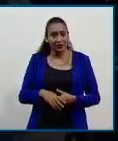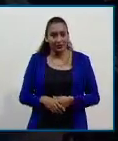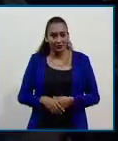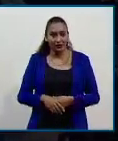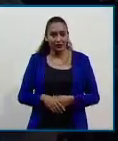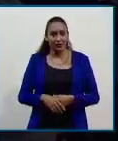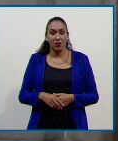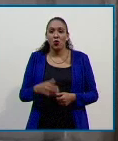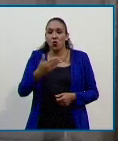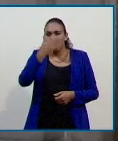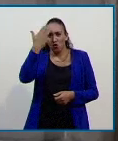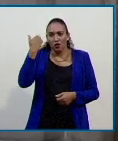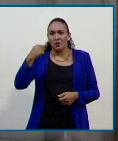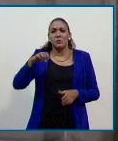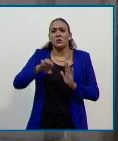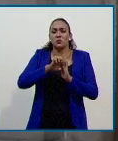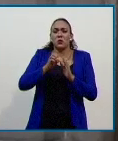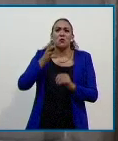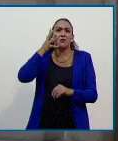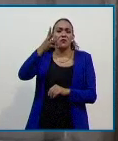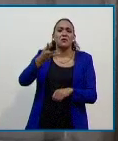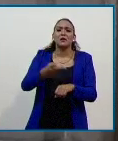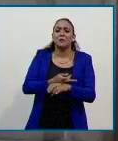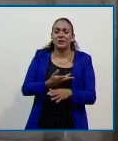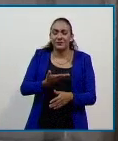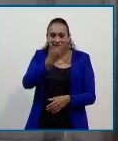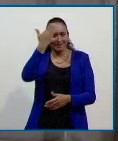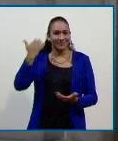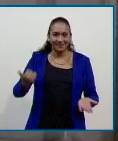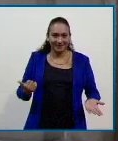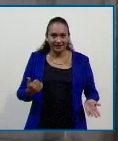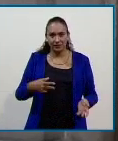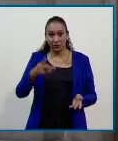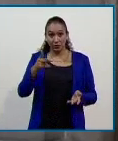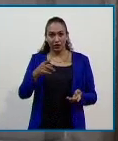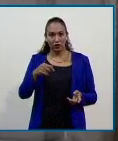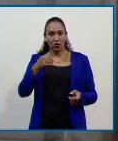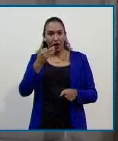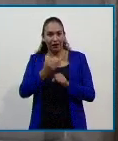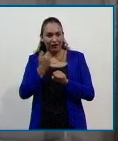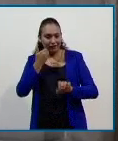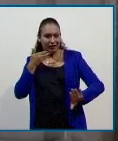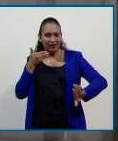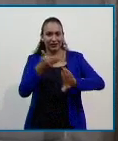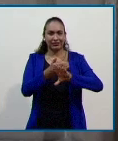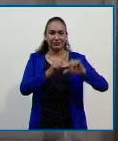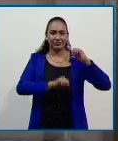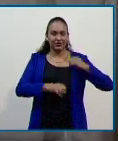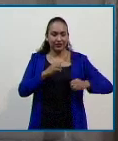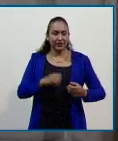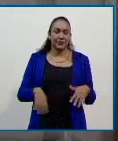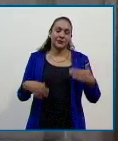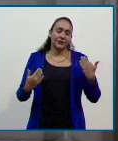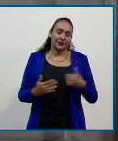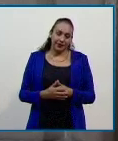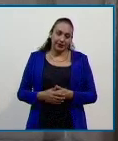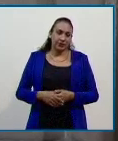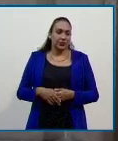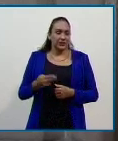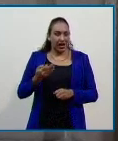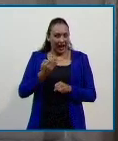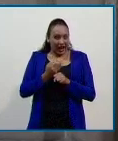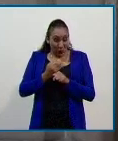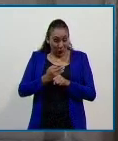bola de cristal de lo que ocurrirá en el porvenir, y menos aún si no se cuenta con